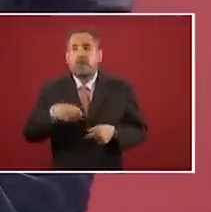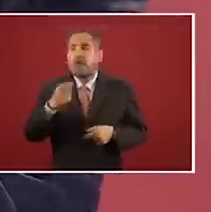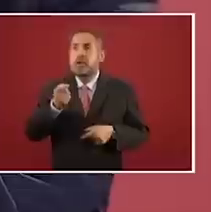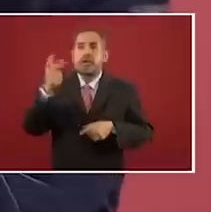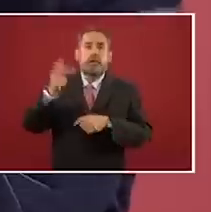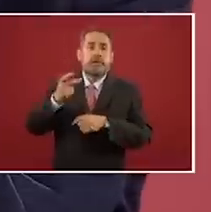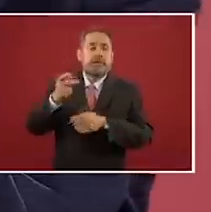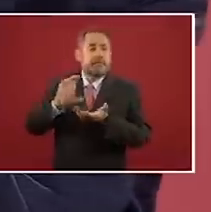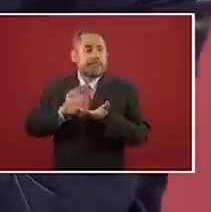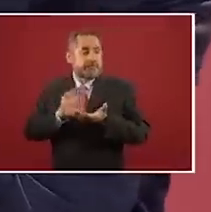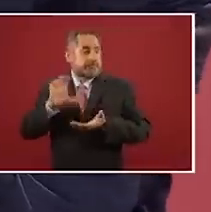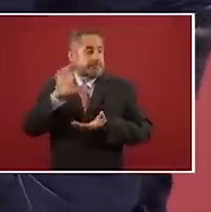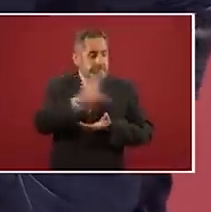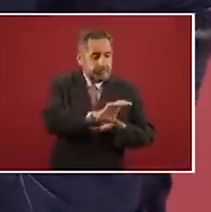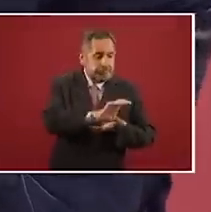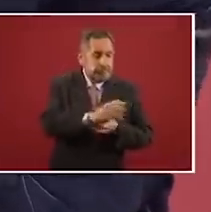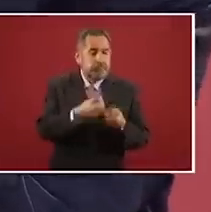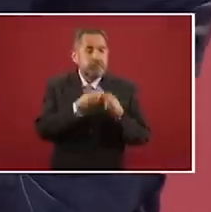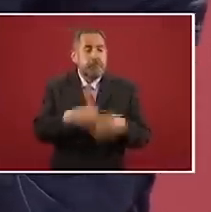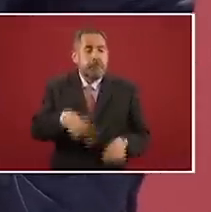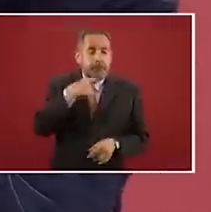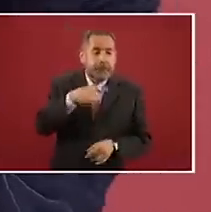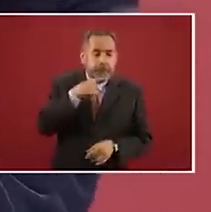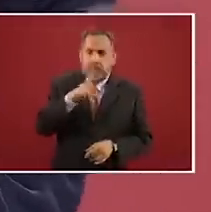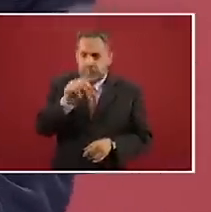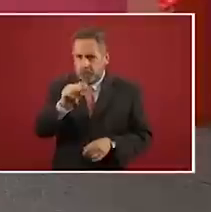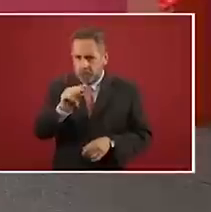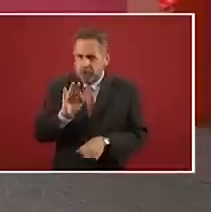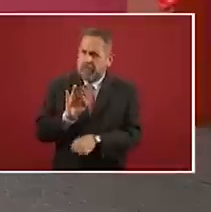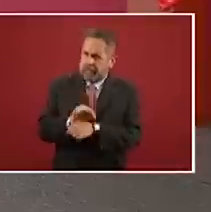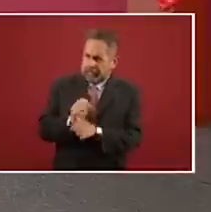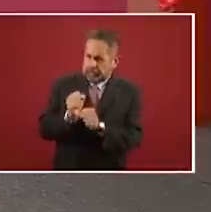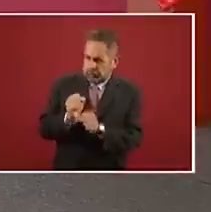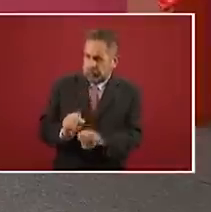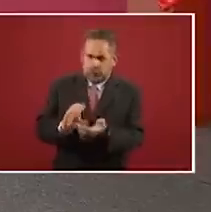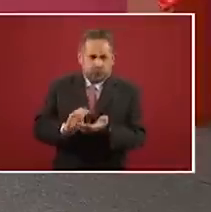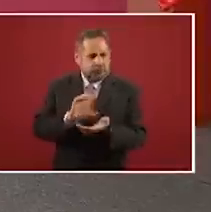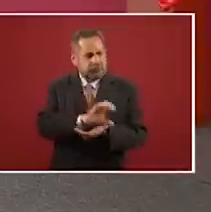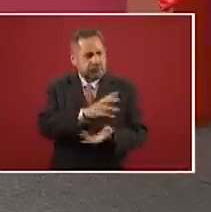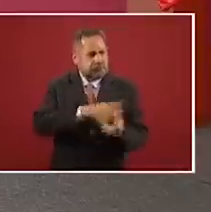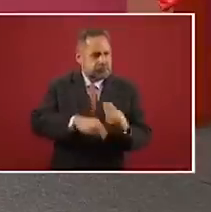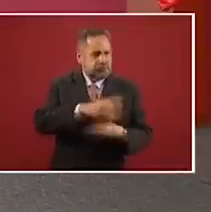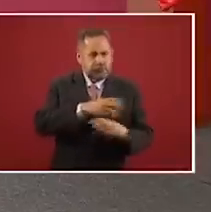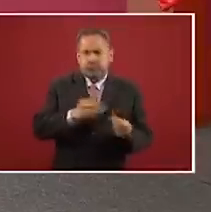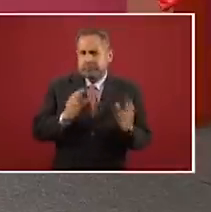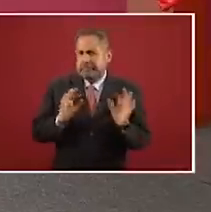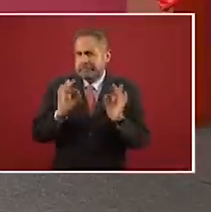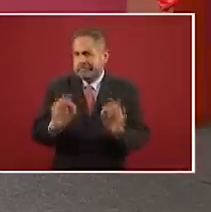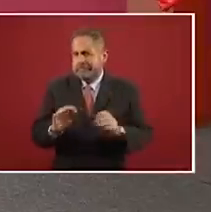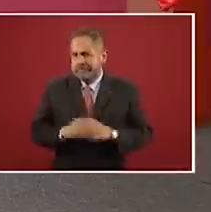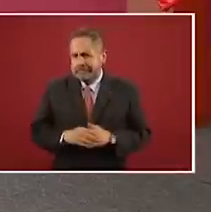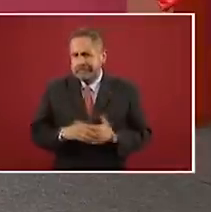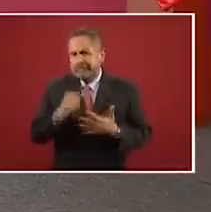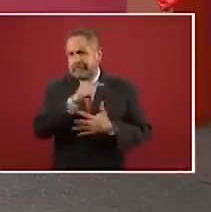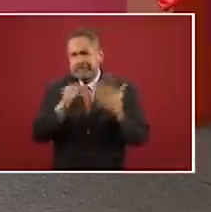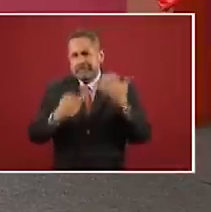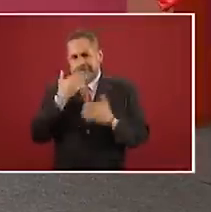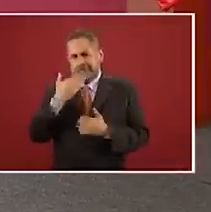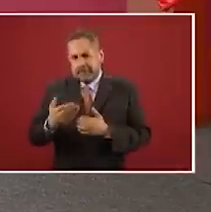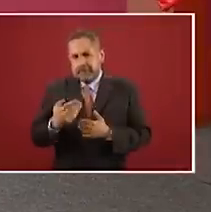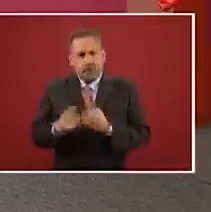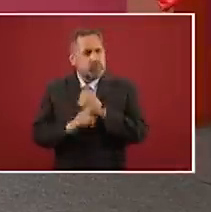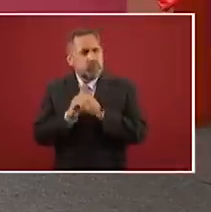inversionistas extranjeros, todo lo que estamos haciendo. No ha habido ningún